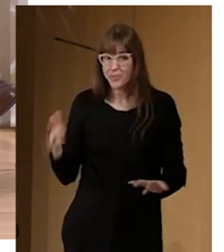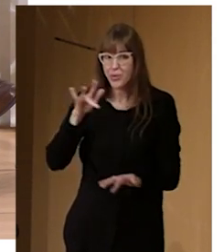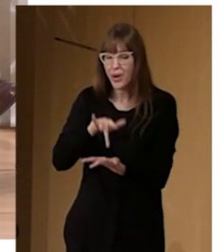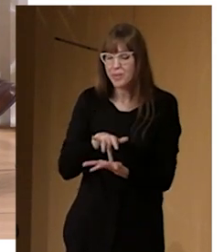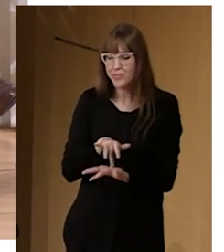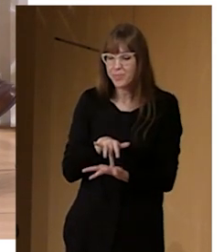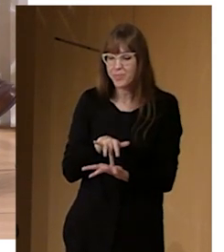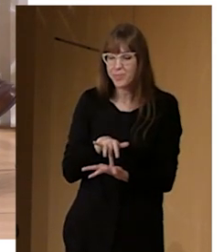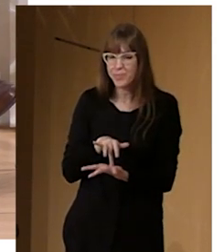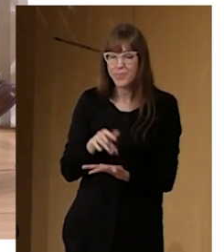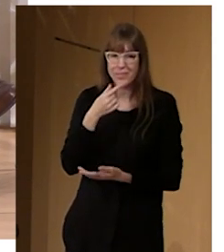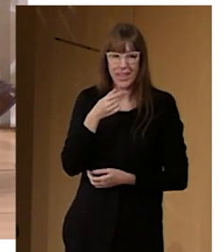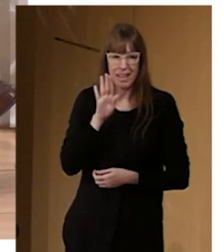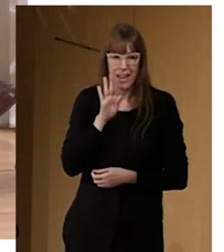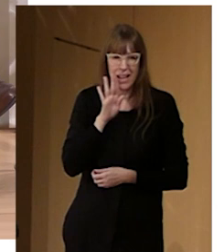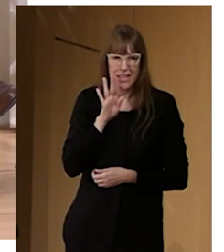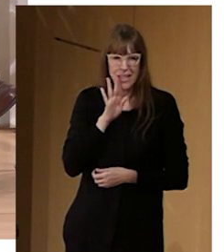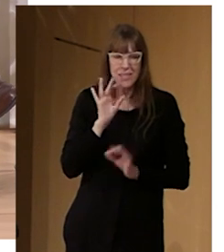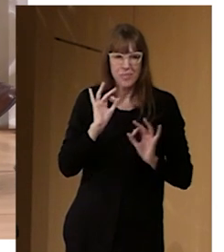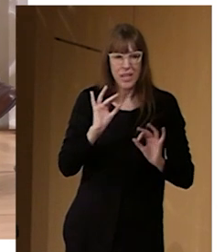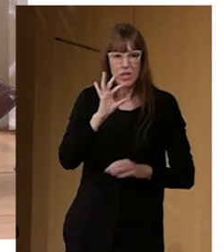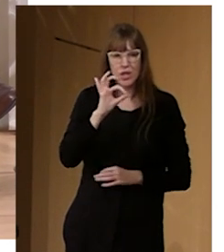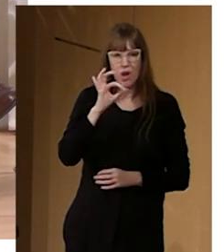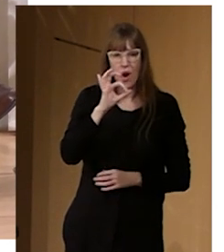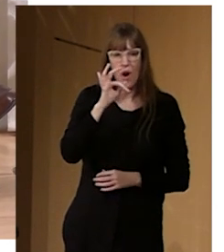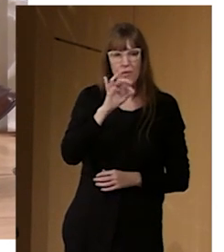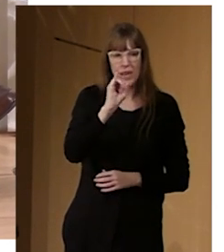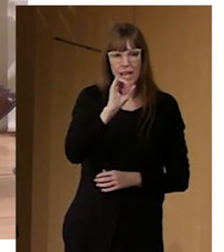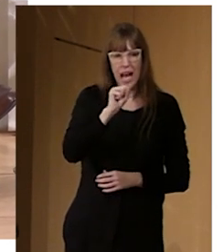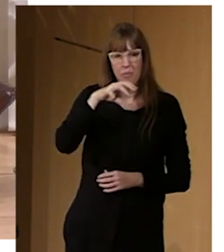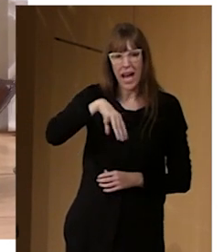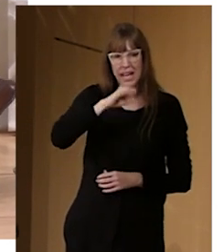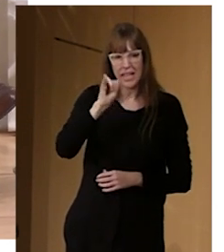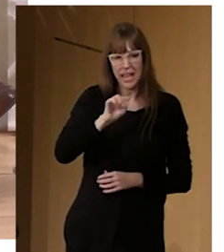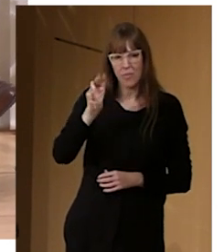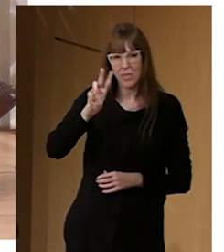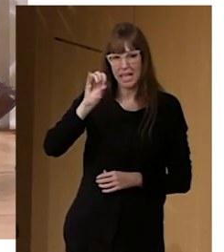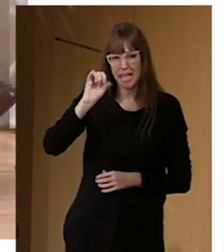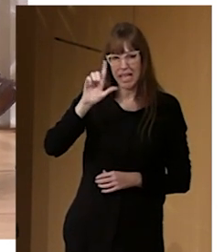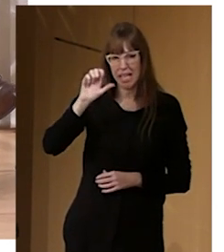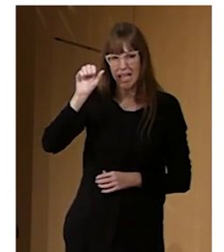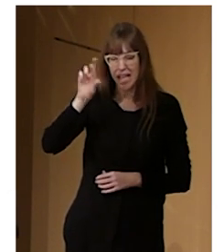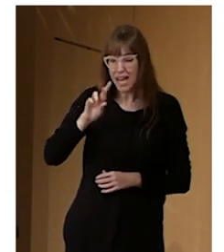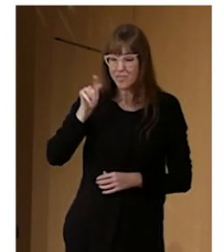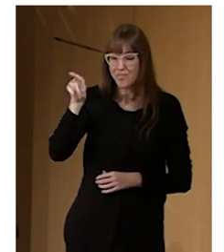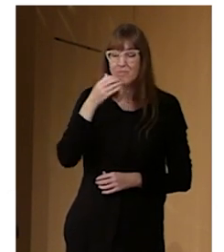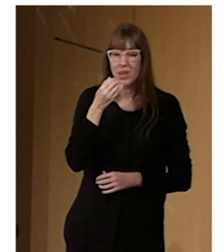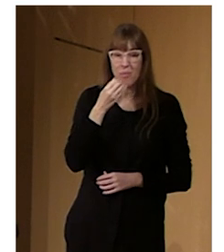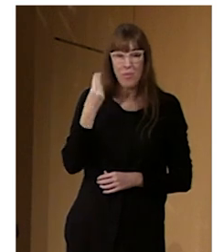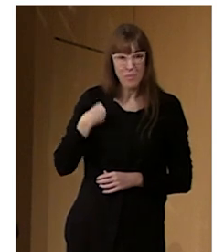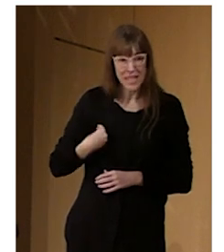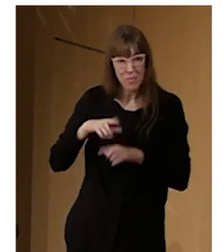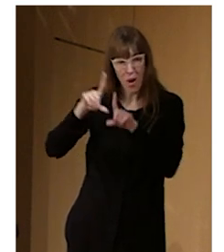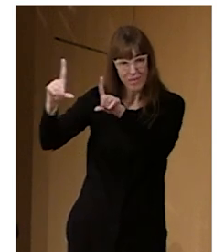pues decía antes Sofía Martínez Villar a ver bueno Esto es lo que os comentaba de